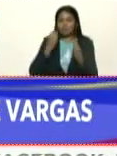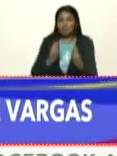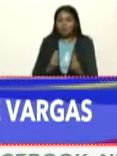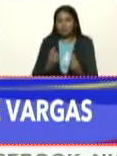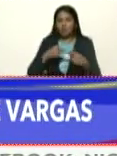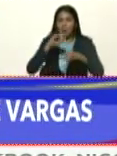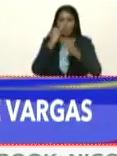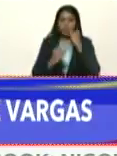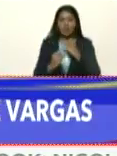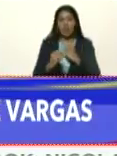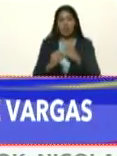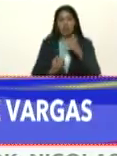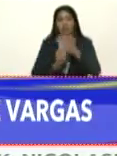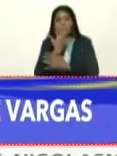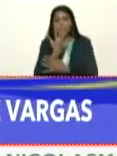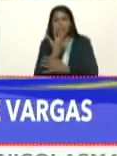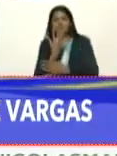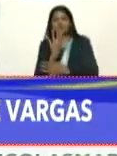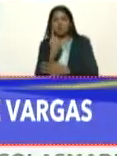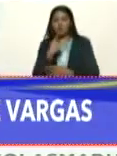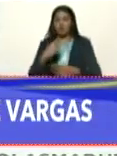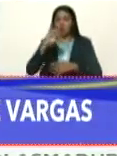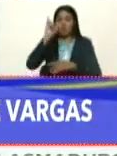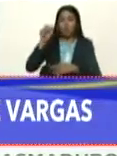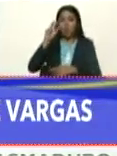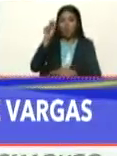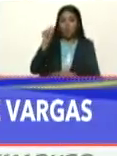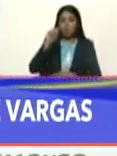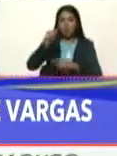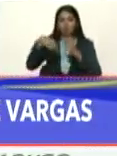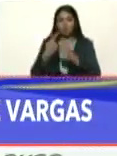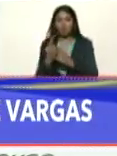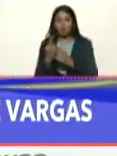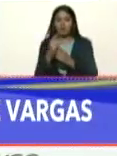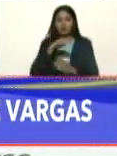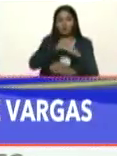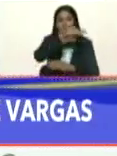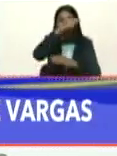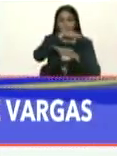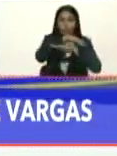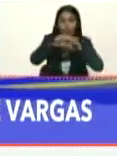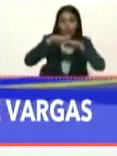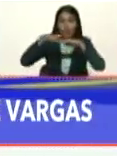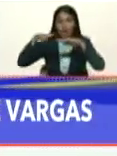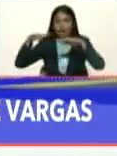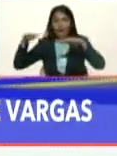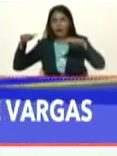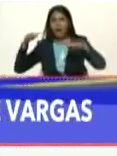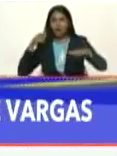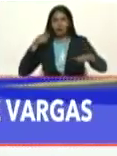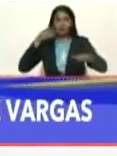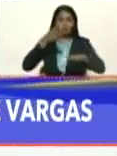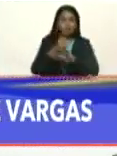Finales del mes de mayo, junio, atravesó los Llanos en pleno